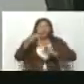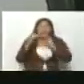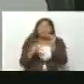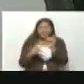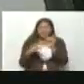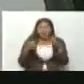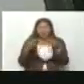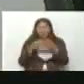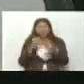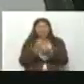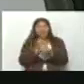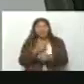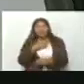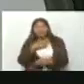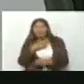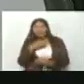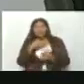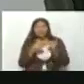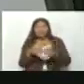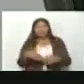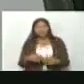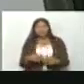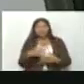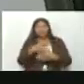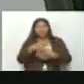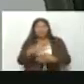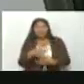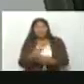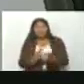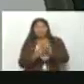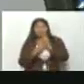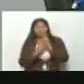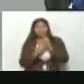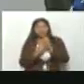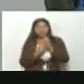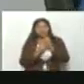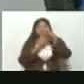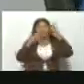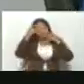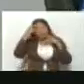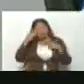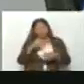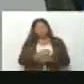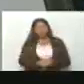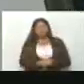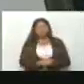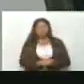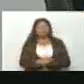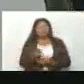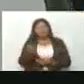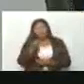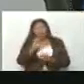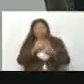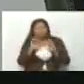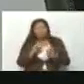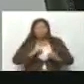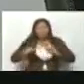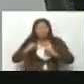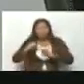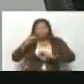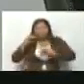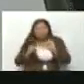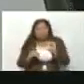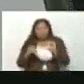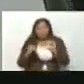desestabilizar a la clase trabajadora. Ha intentado, desde el comandante eterno Hugo Rafael Chávez Frías, tratar de desmovilizar a